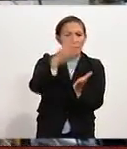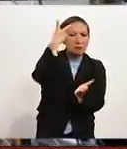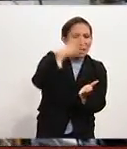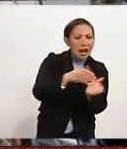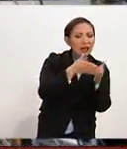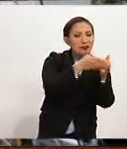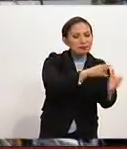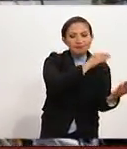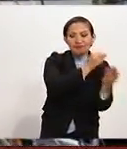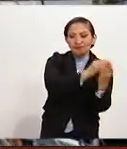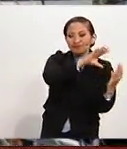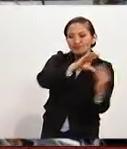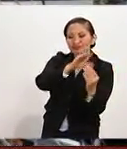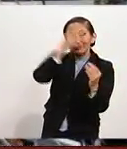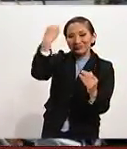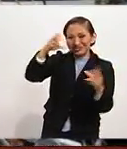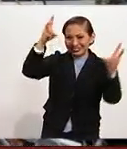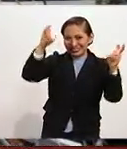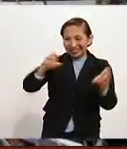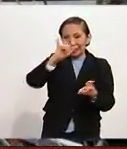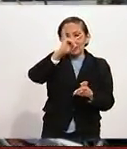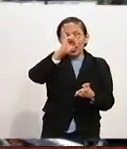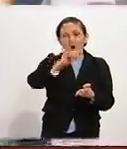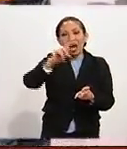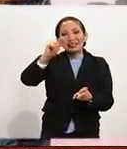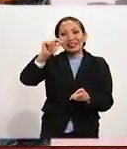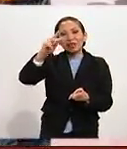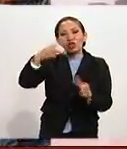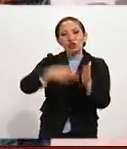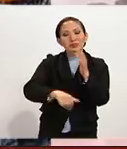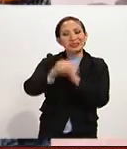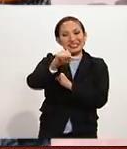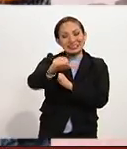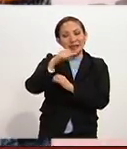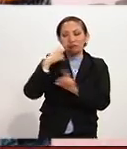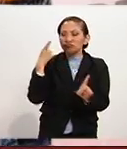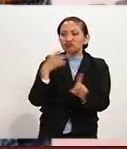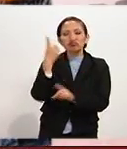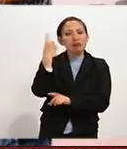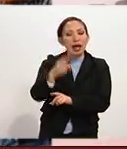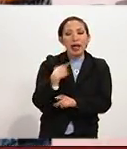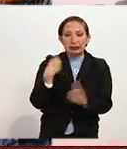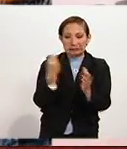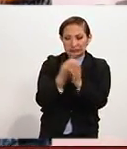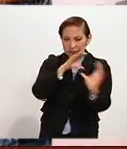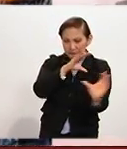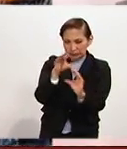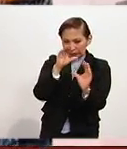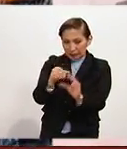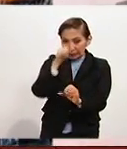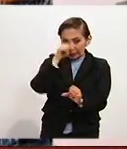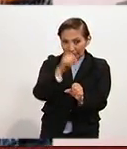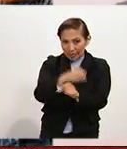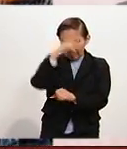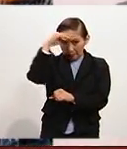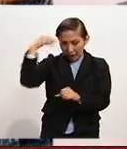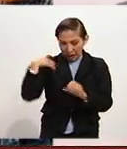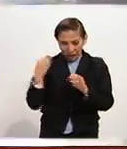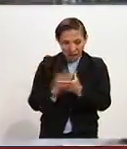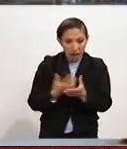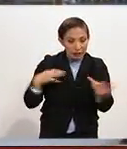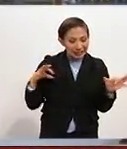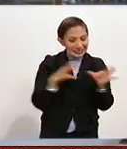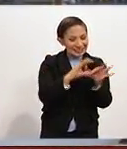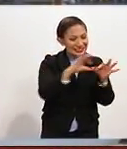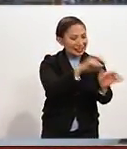de instrucción que lleva por nombre Ibero Atlántico 2016 y tiene como objetivo entrenar a elementos de la Secretaría de Marina y